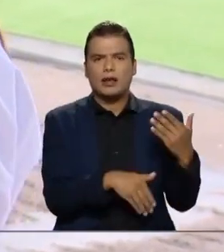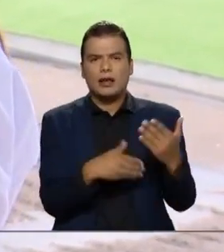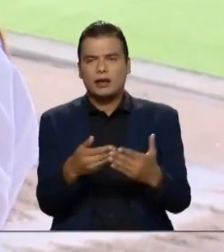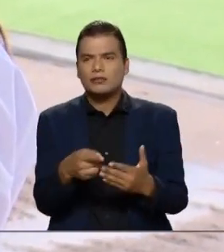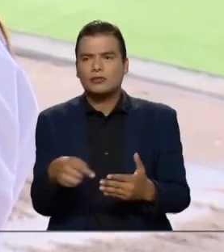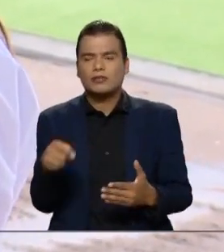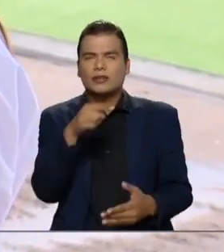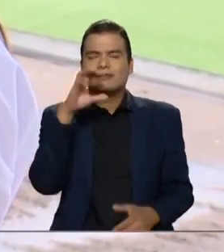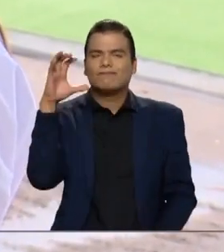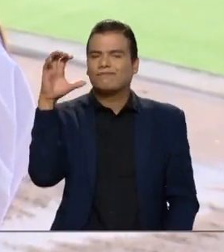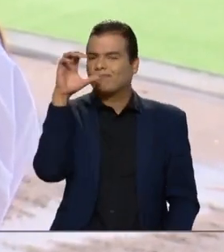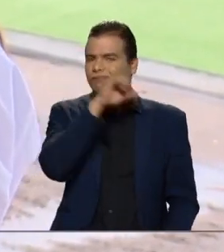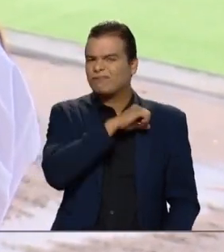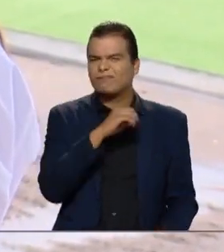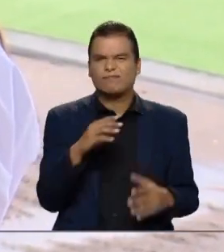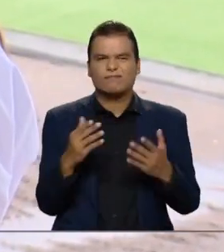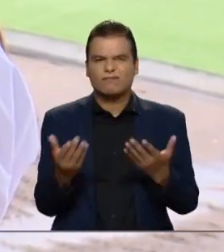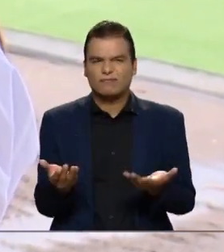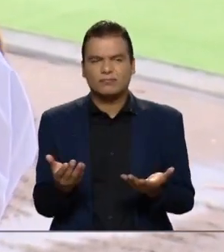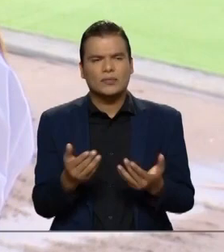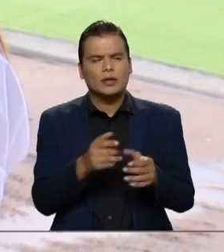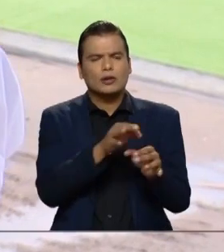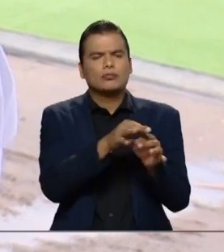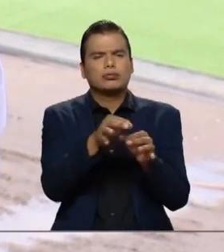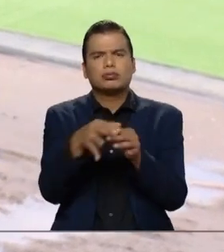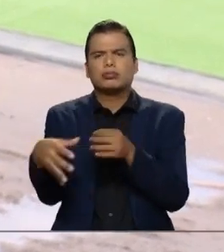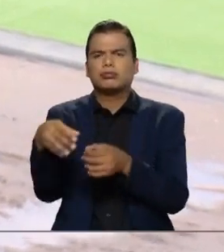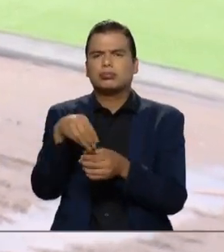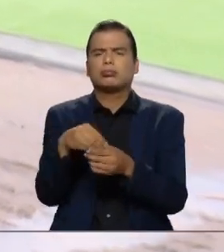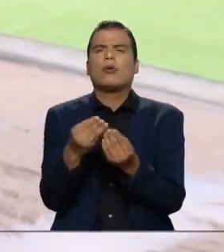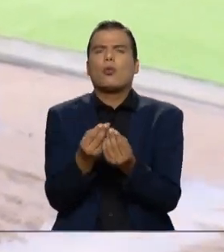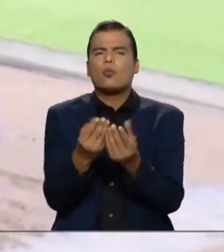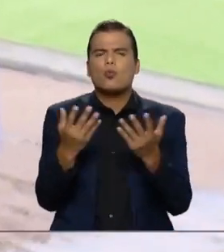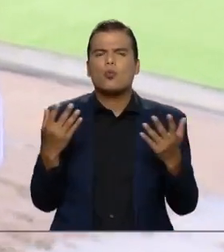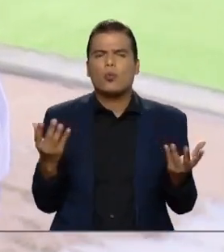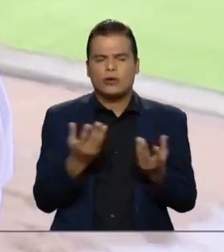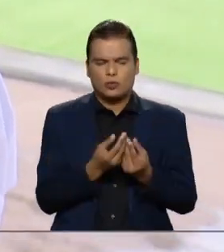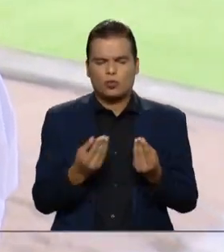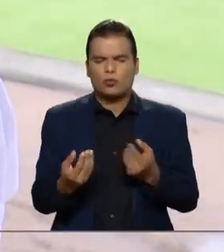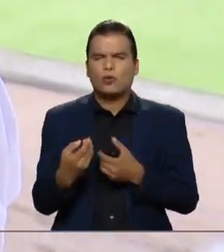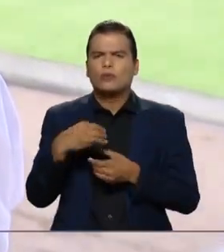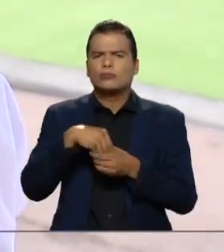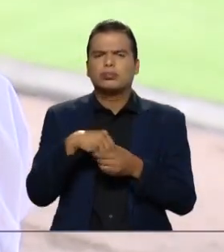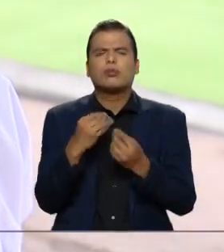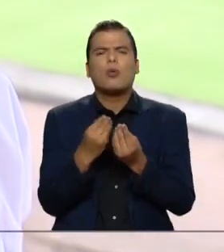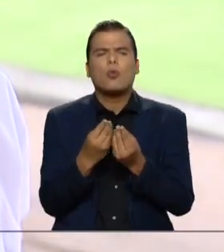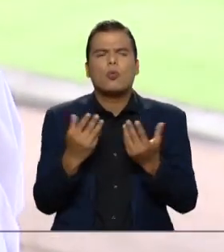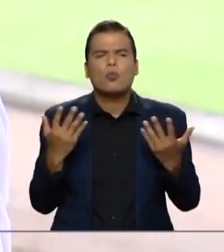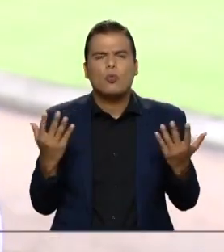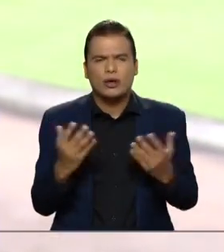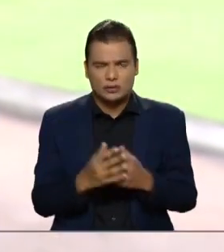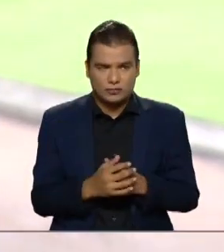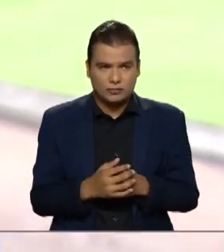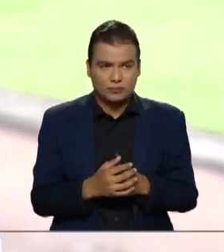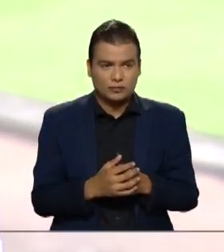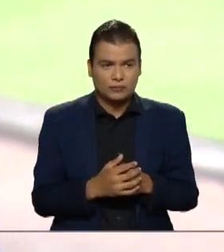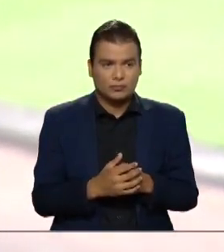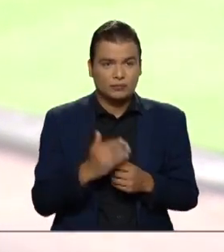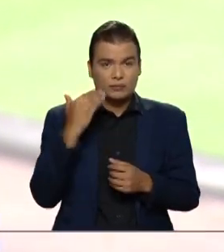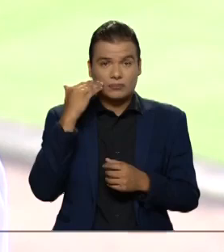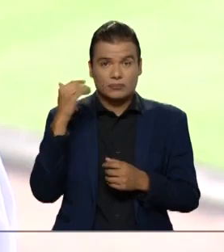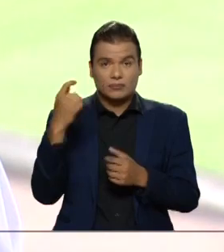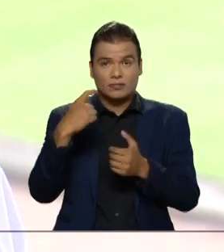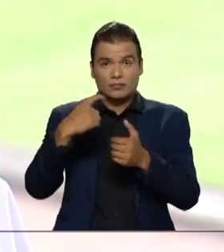deja? ¿Cuántos equipos participaron y de qué municipios? Hola, muy buenas tardes para todos. Tuvimos más de 500